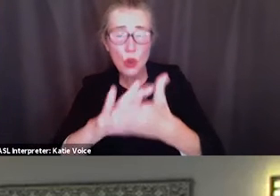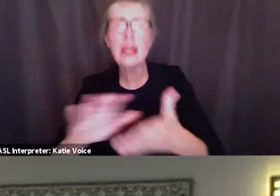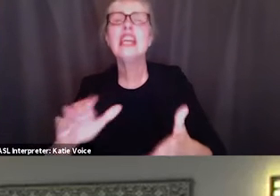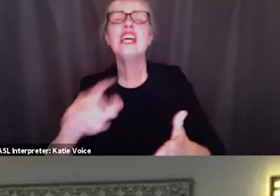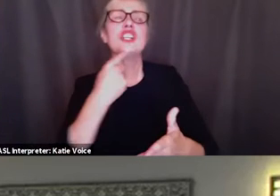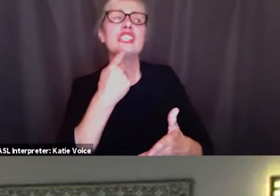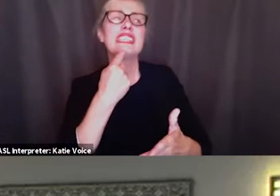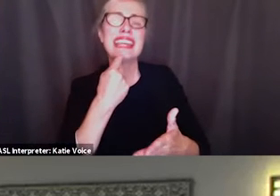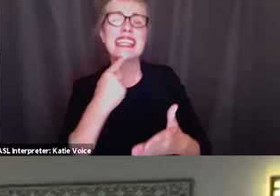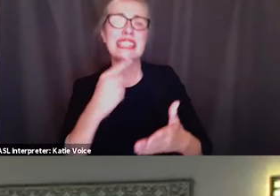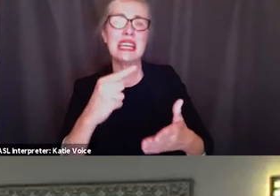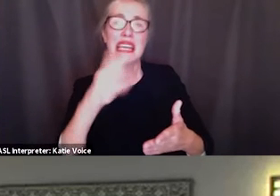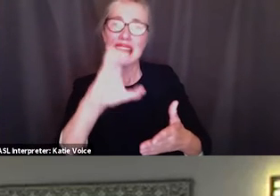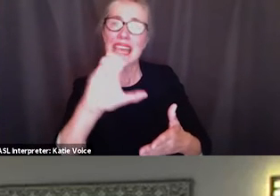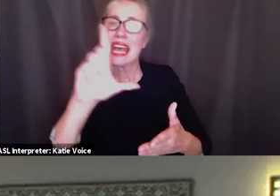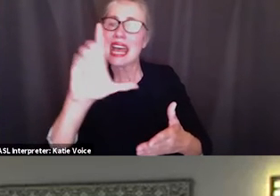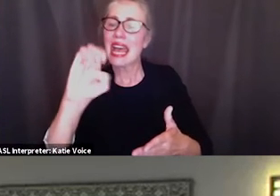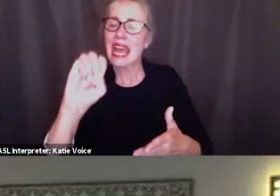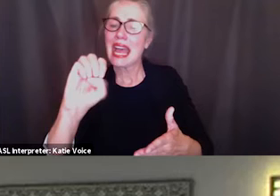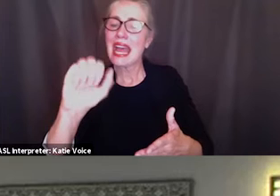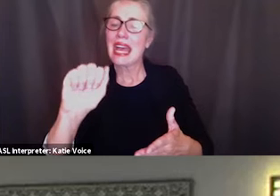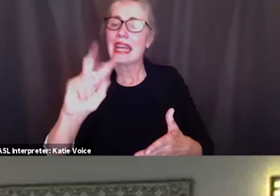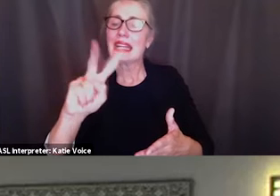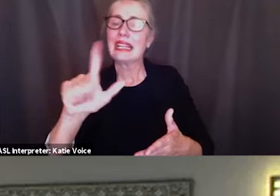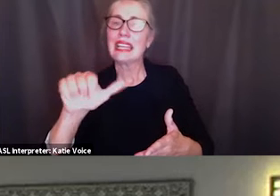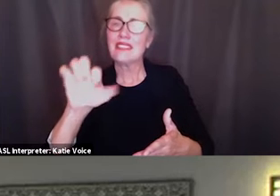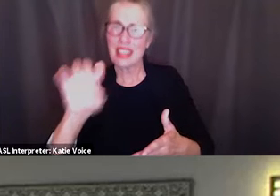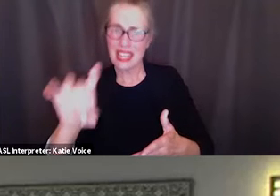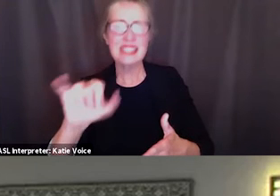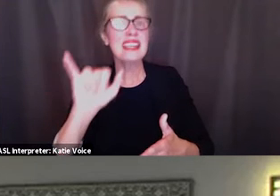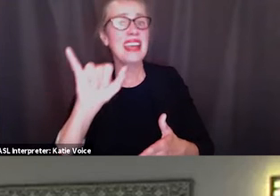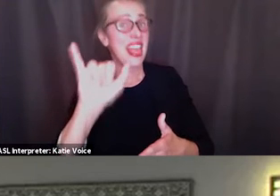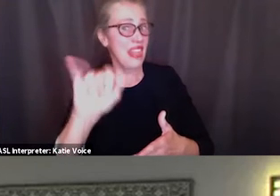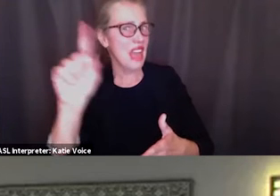que esa es la tumba de los maestros. ¿Y sabes qué?